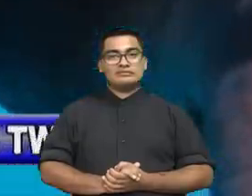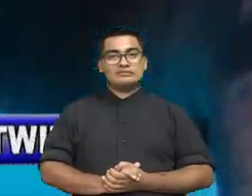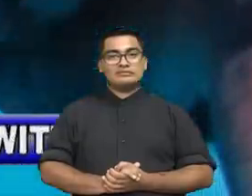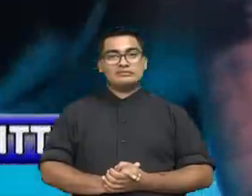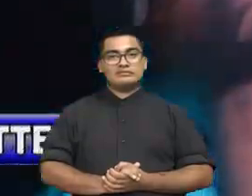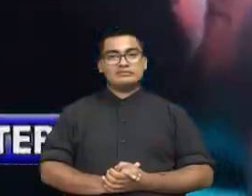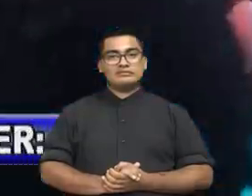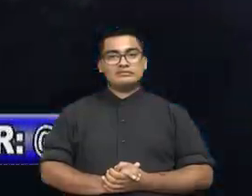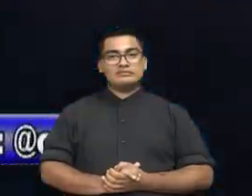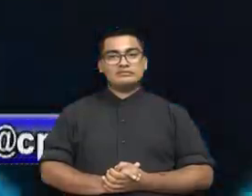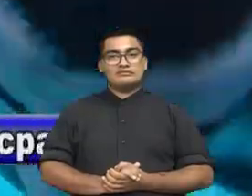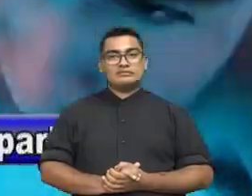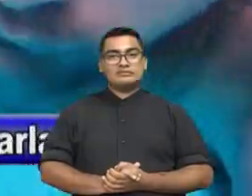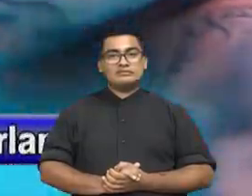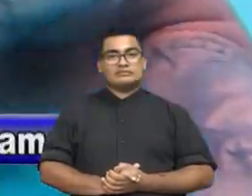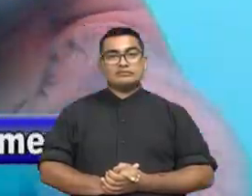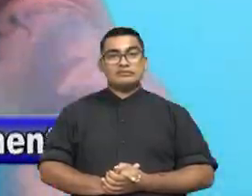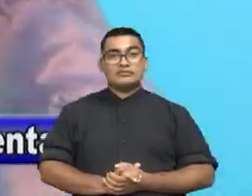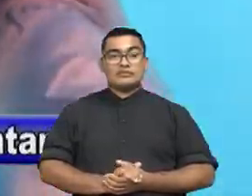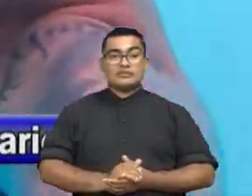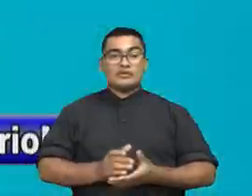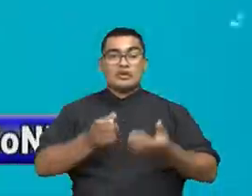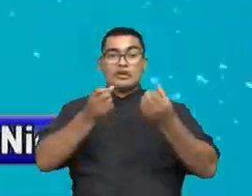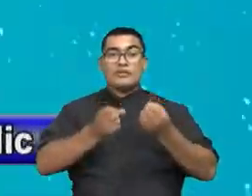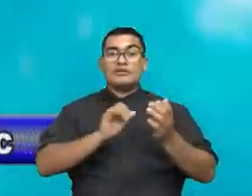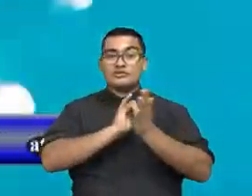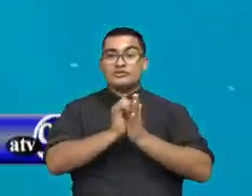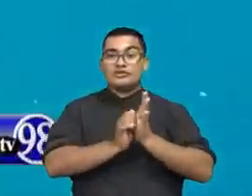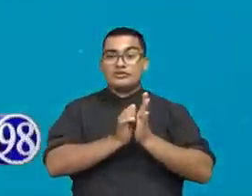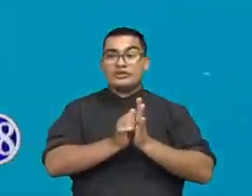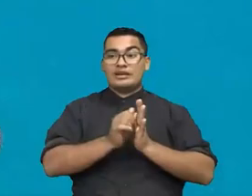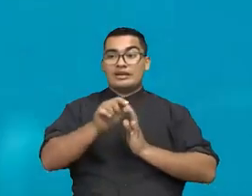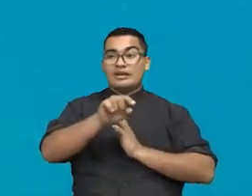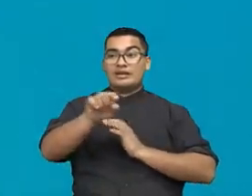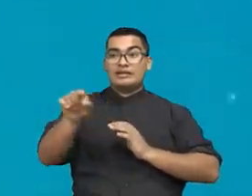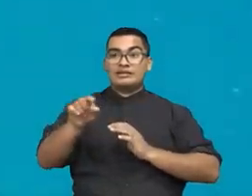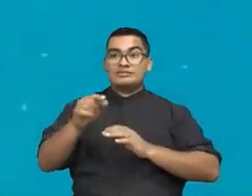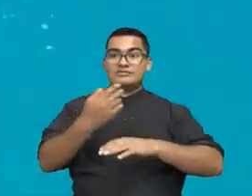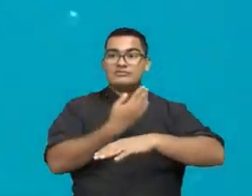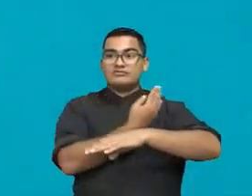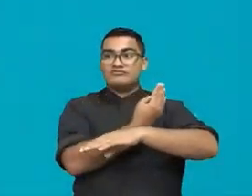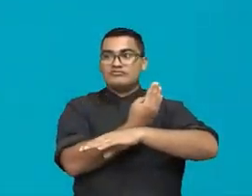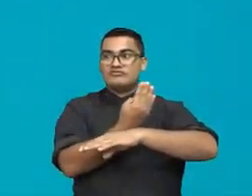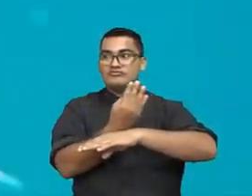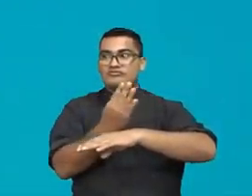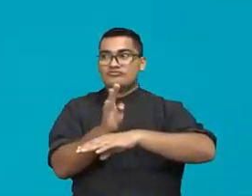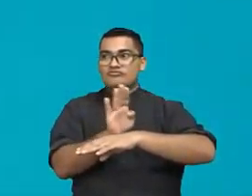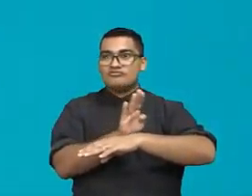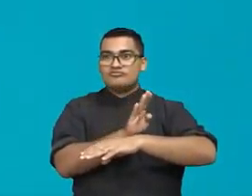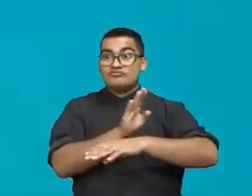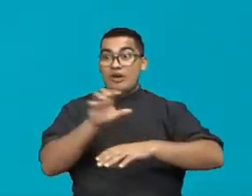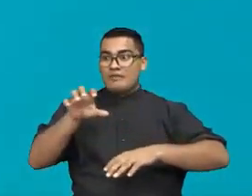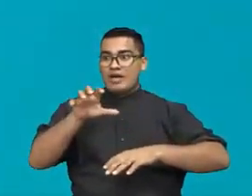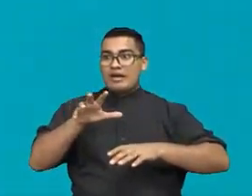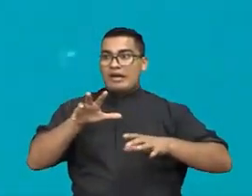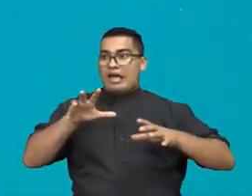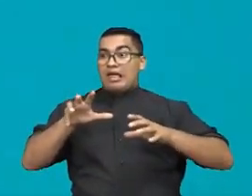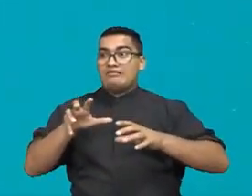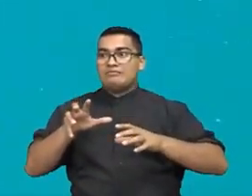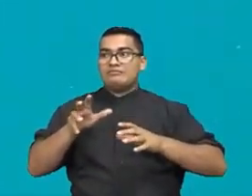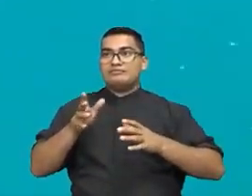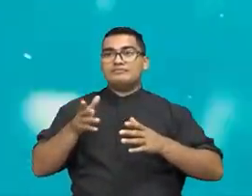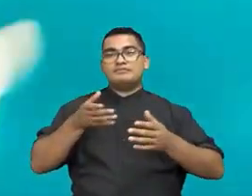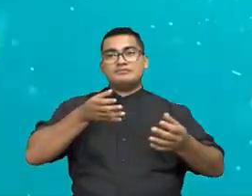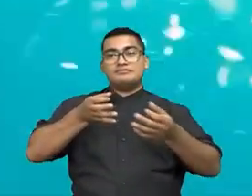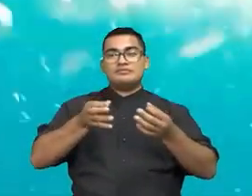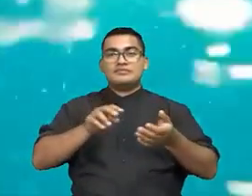Un youtuber salva a su perro de las fauces de un tiburón. El hombre publicó el video en el que contó a sus